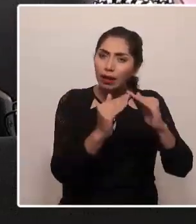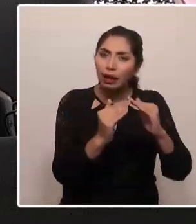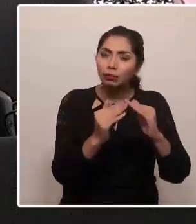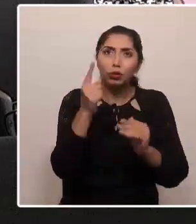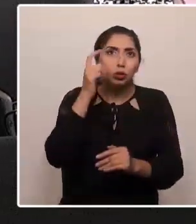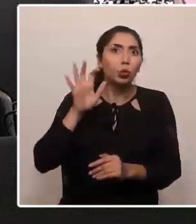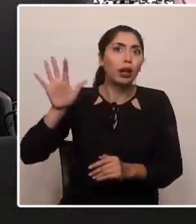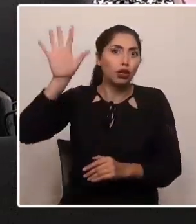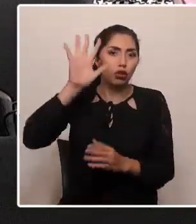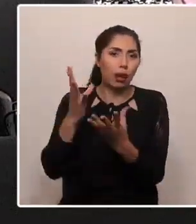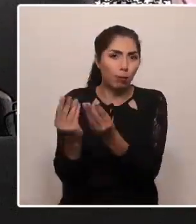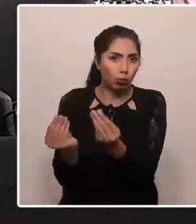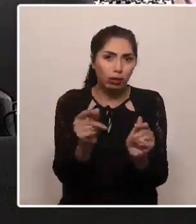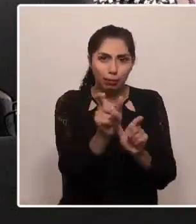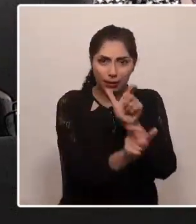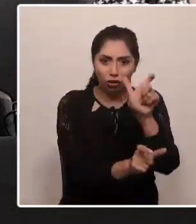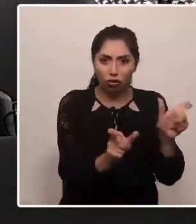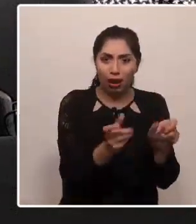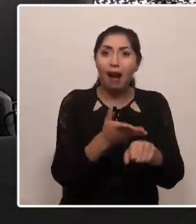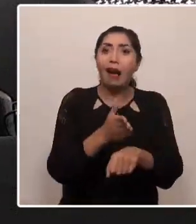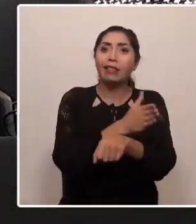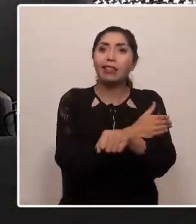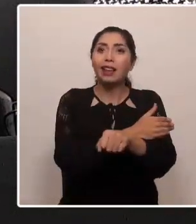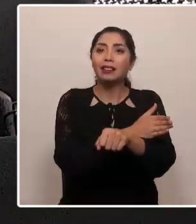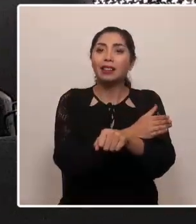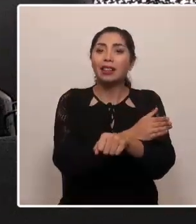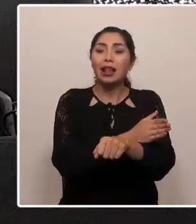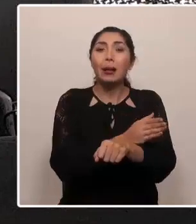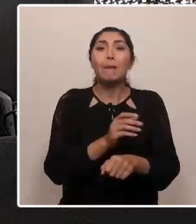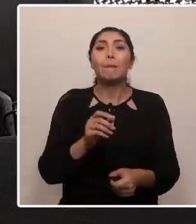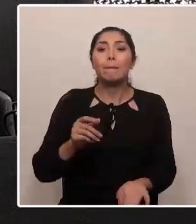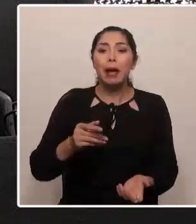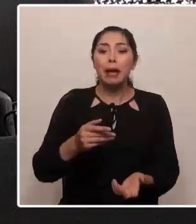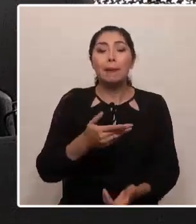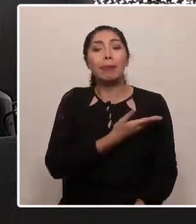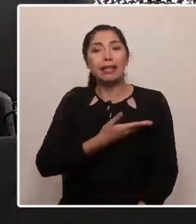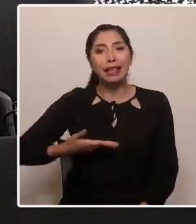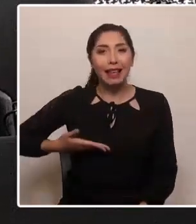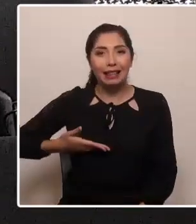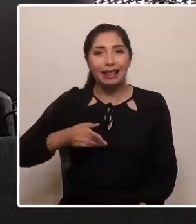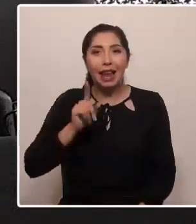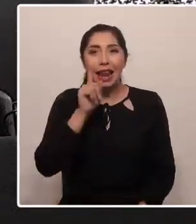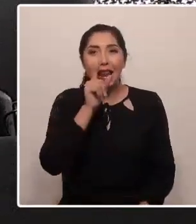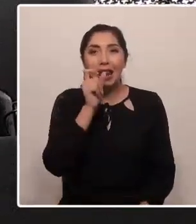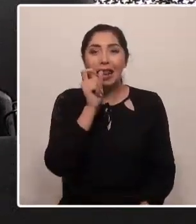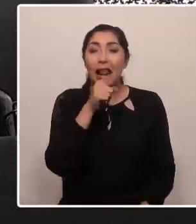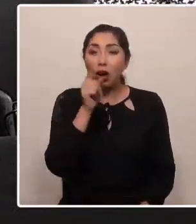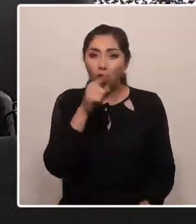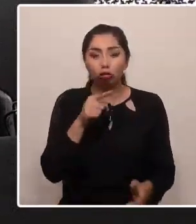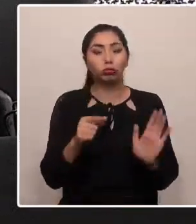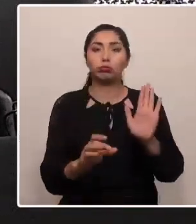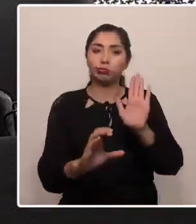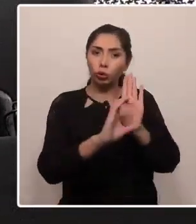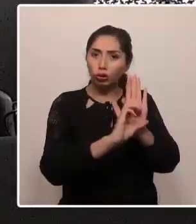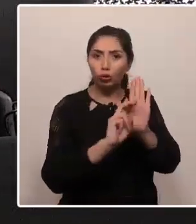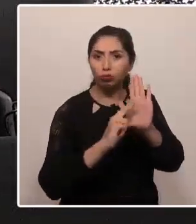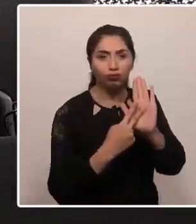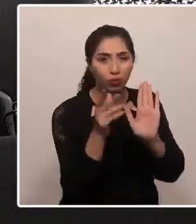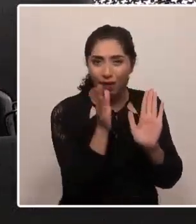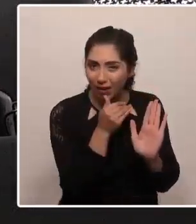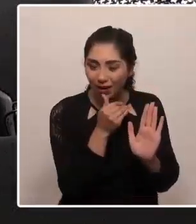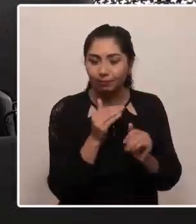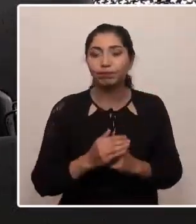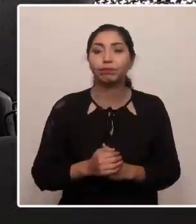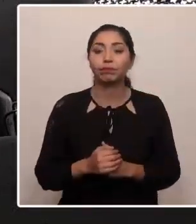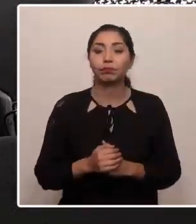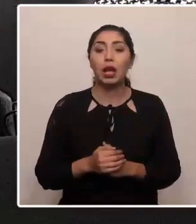no estuvo presente en la reforma del presidente Lagos en el año 2005. Lo he dicho muchas veces, la prioridad en esta convención ha estado en otros puntos, en